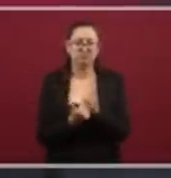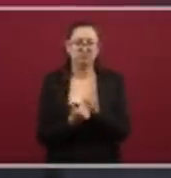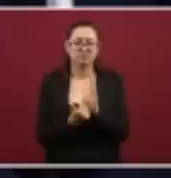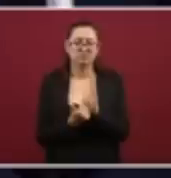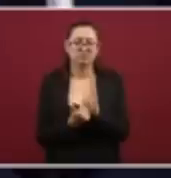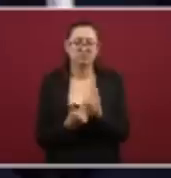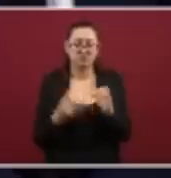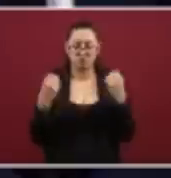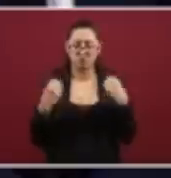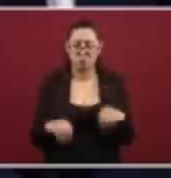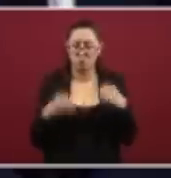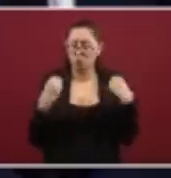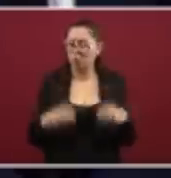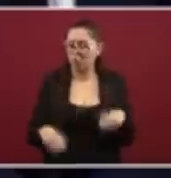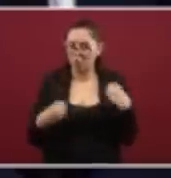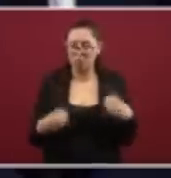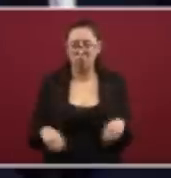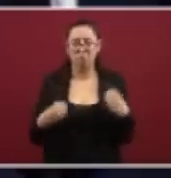concurrida